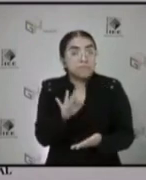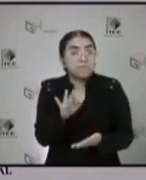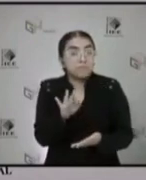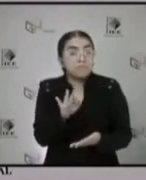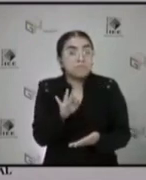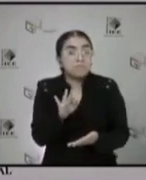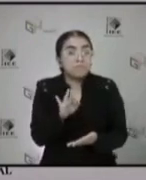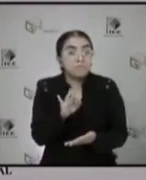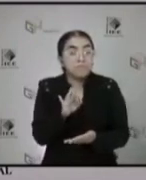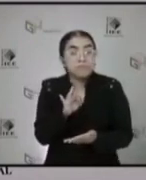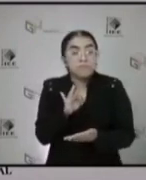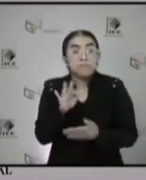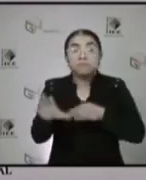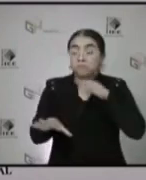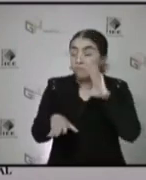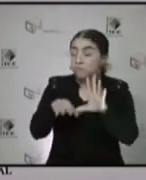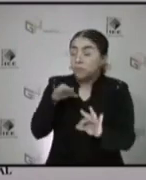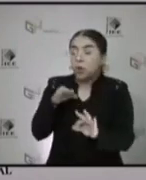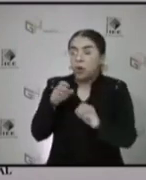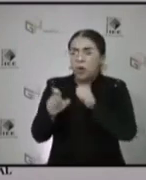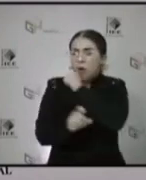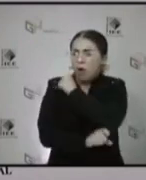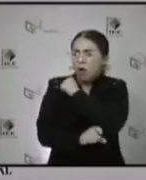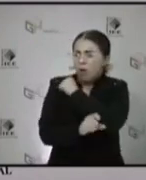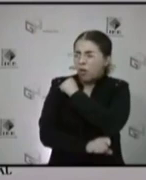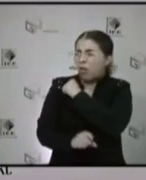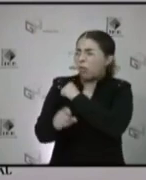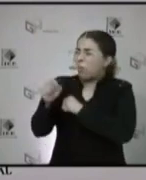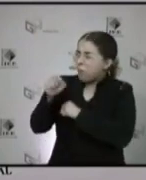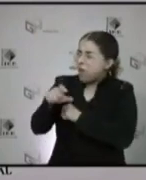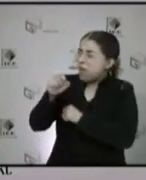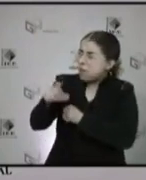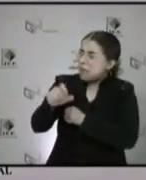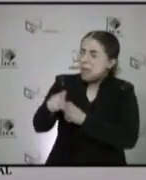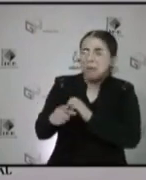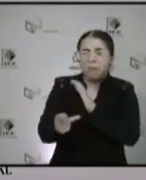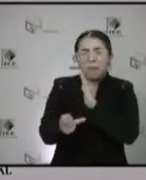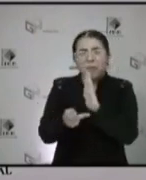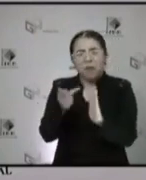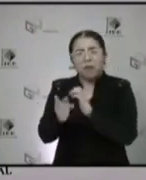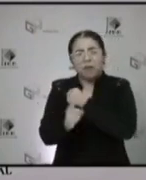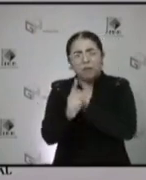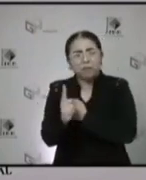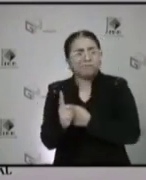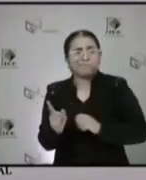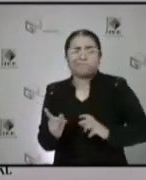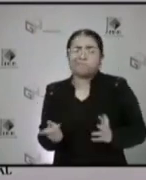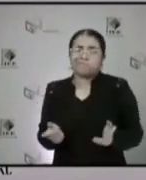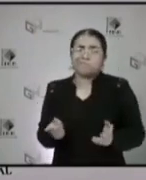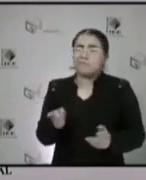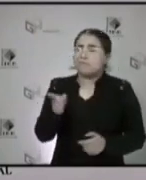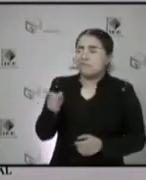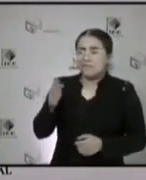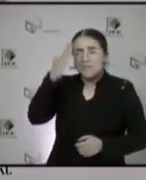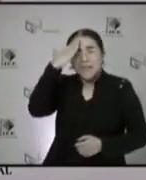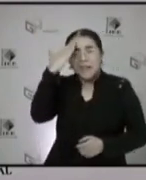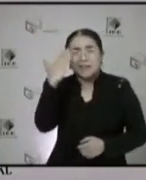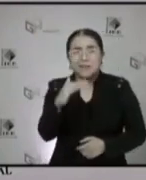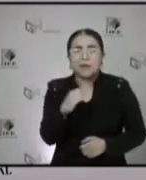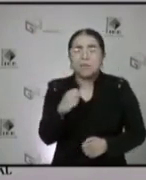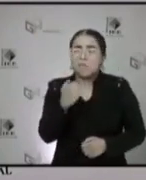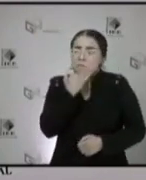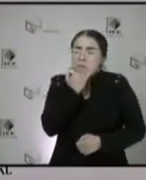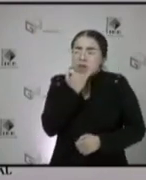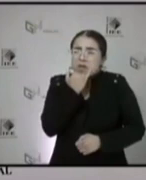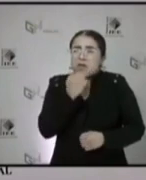seleccionar entre los corruptos, los mismos de siempre, pero ¿saben qué quieren ellos? Y lo digo, perdón la